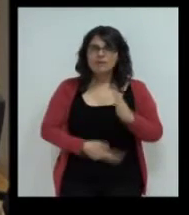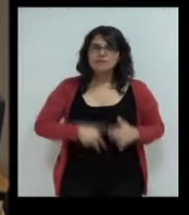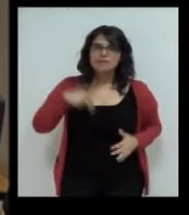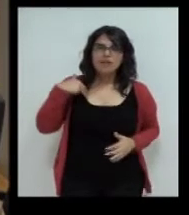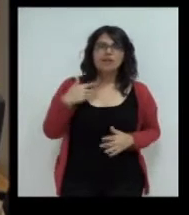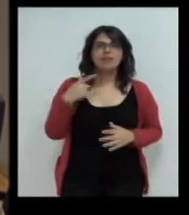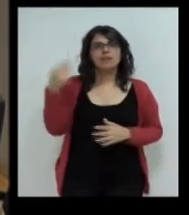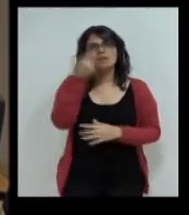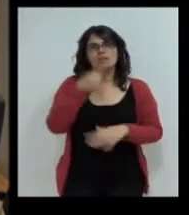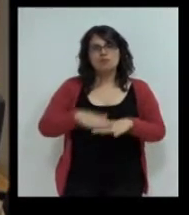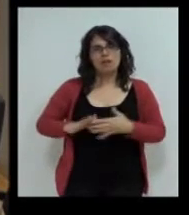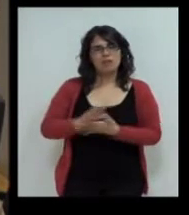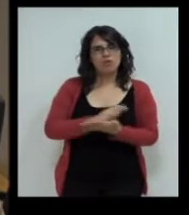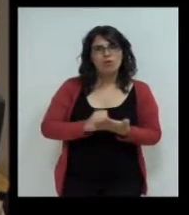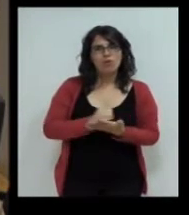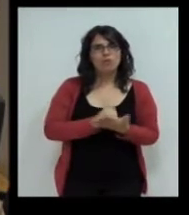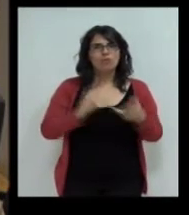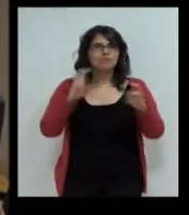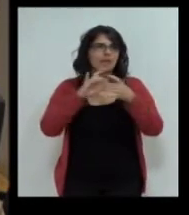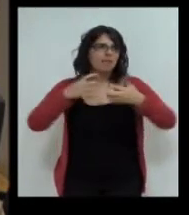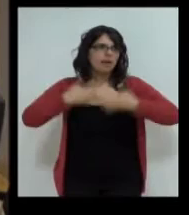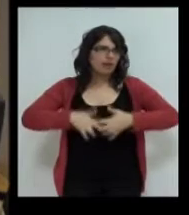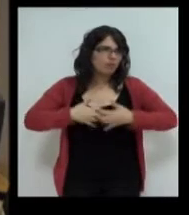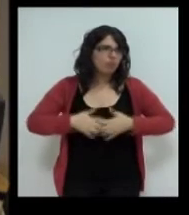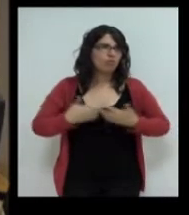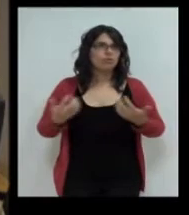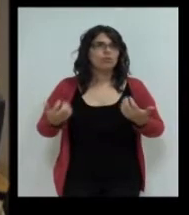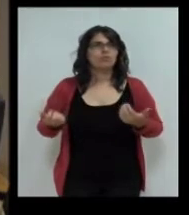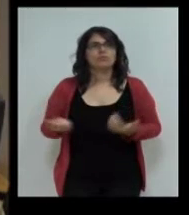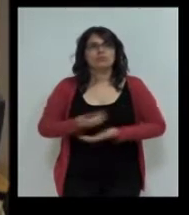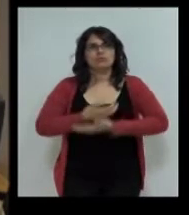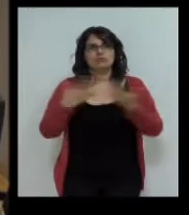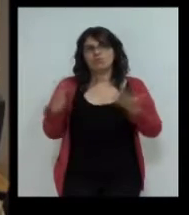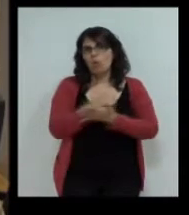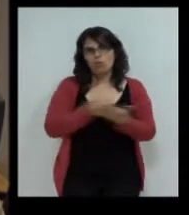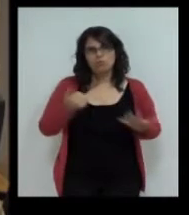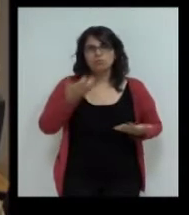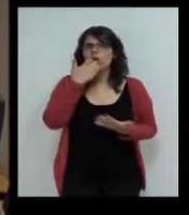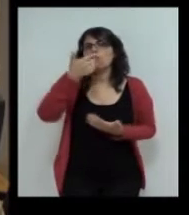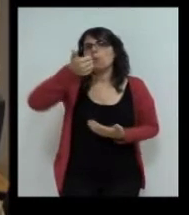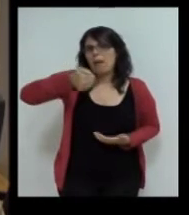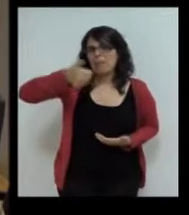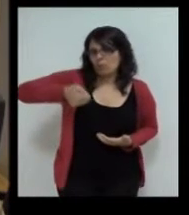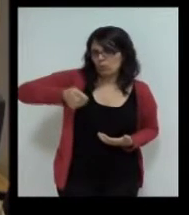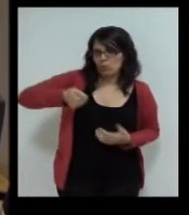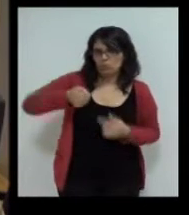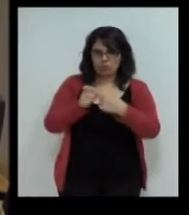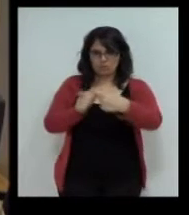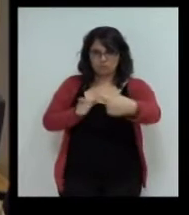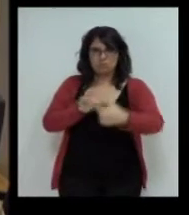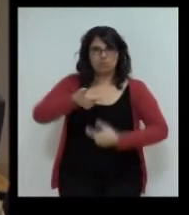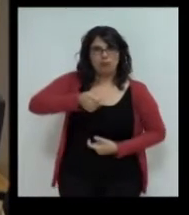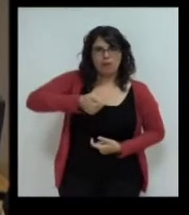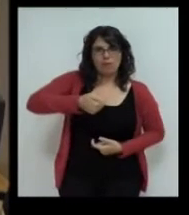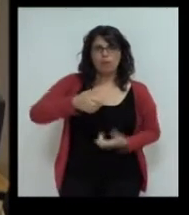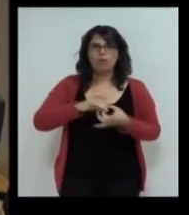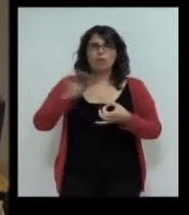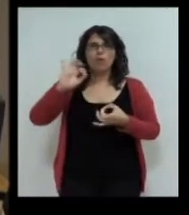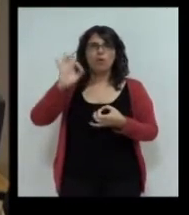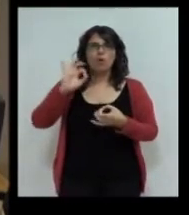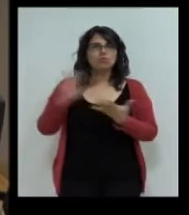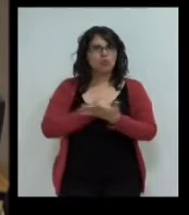para todos, para lo que es aparatos, tanto mandos a distancia, aparatos receptores de